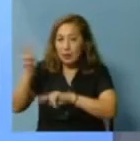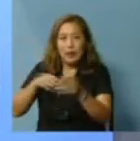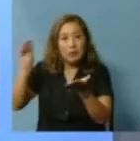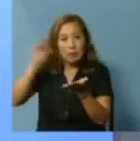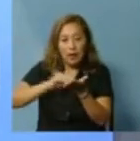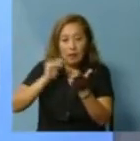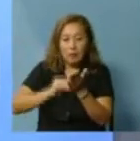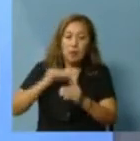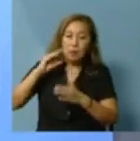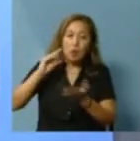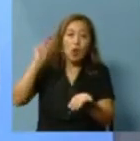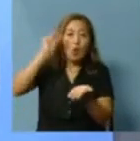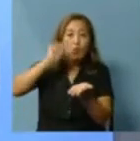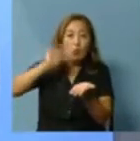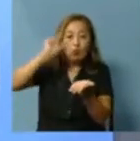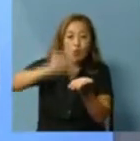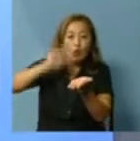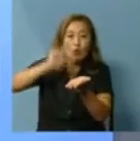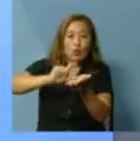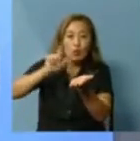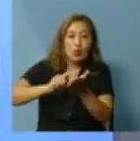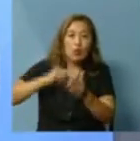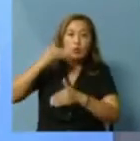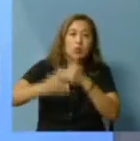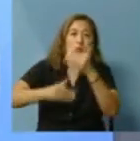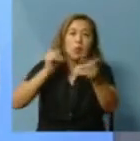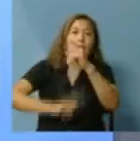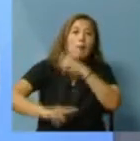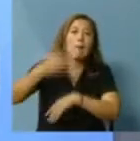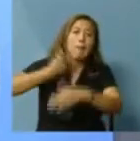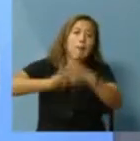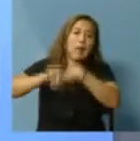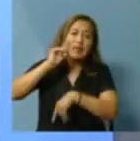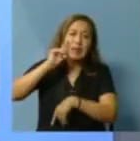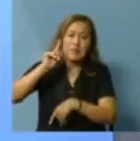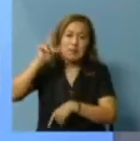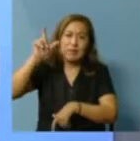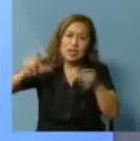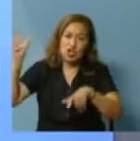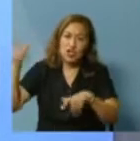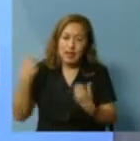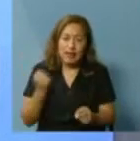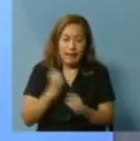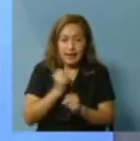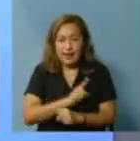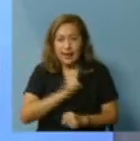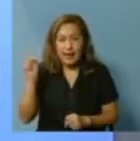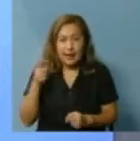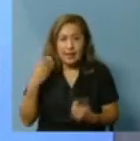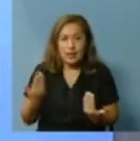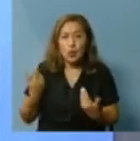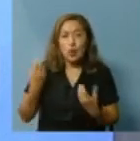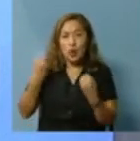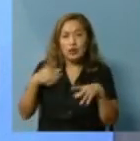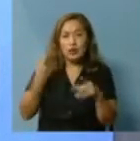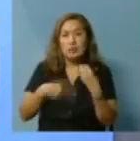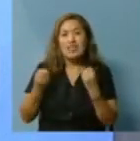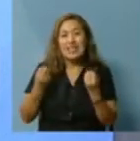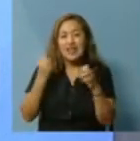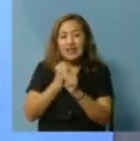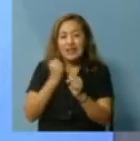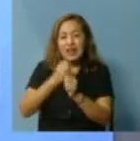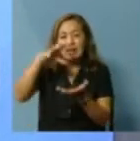progresiva se calcula que más de 1000 trabajadores van a trabajar cuando esté funcionando a